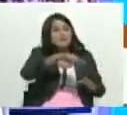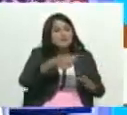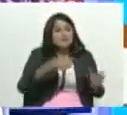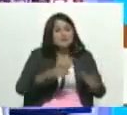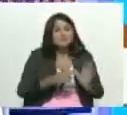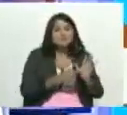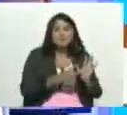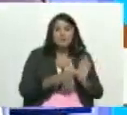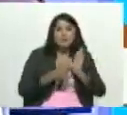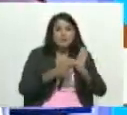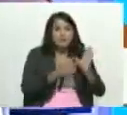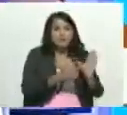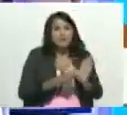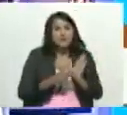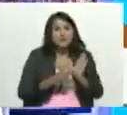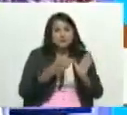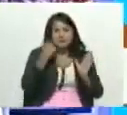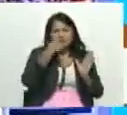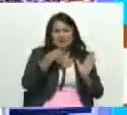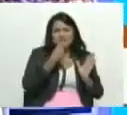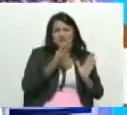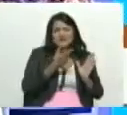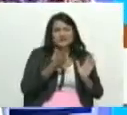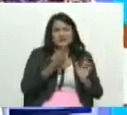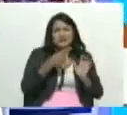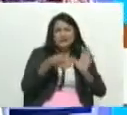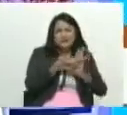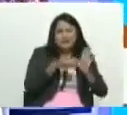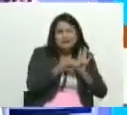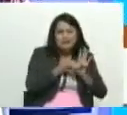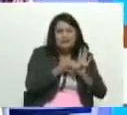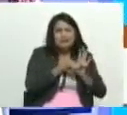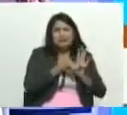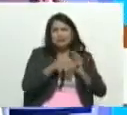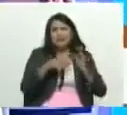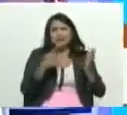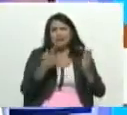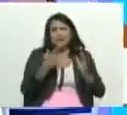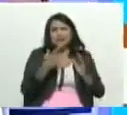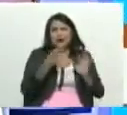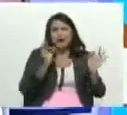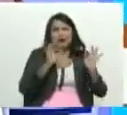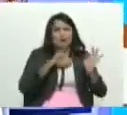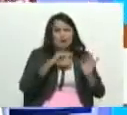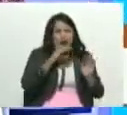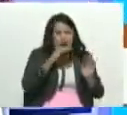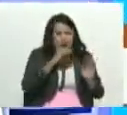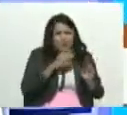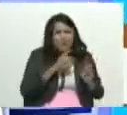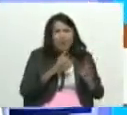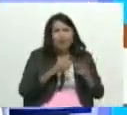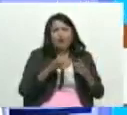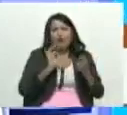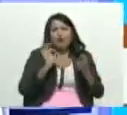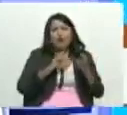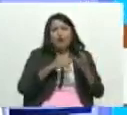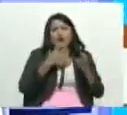Pues de mala cara siempre tienen una cara descontenta siempre están gritando